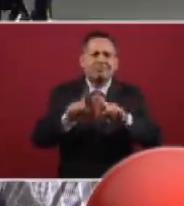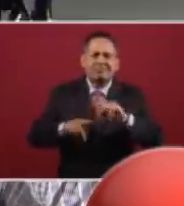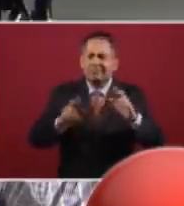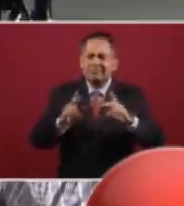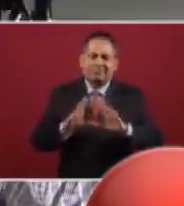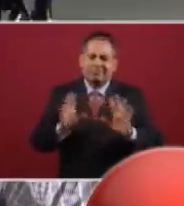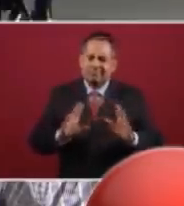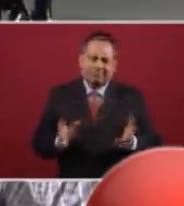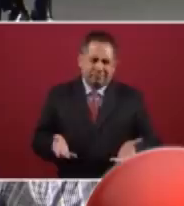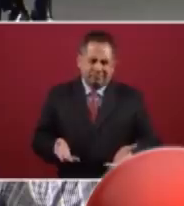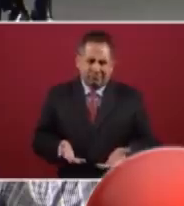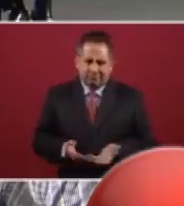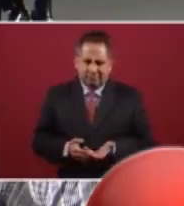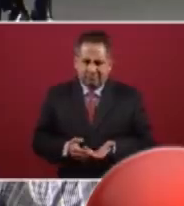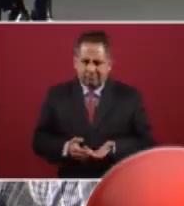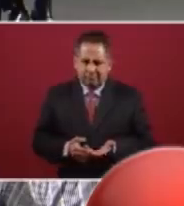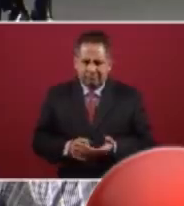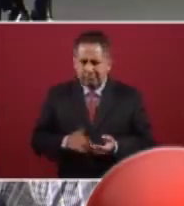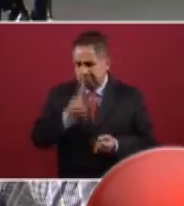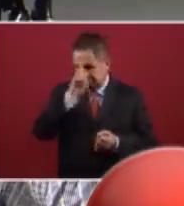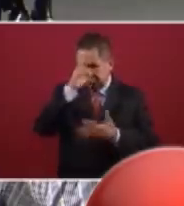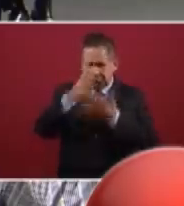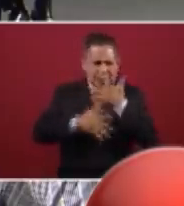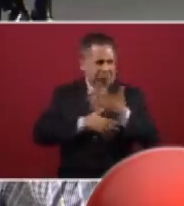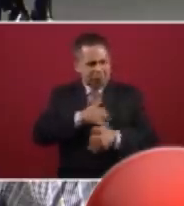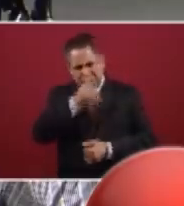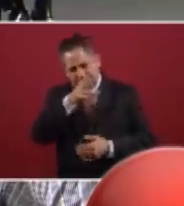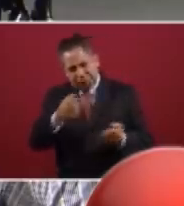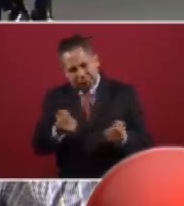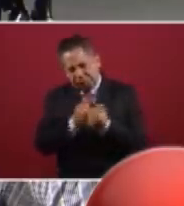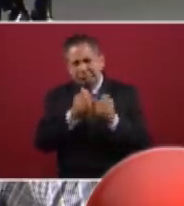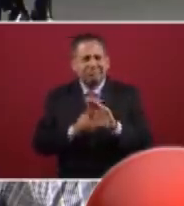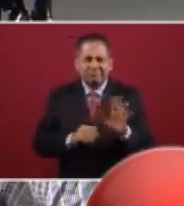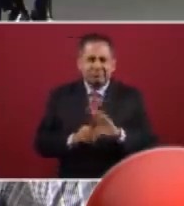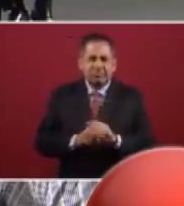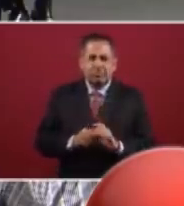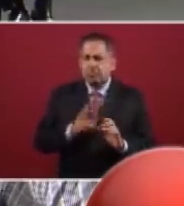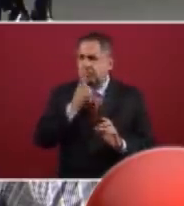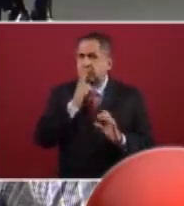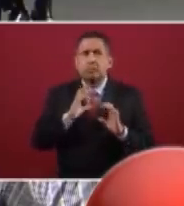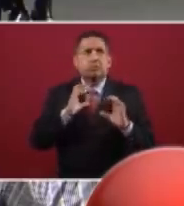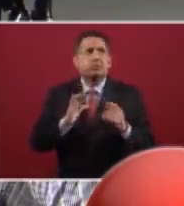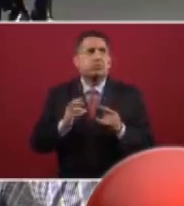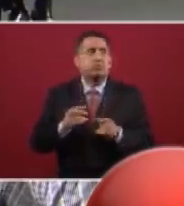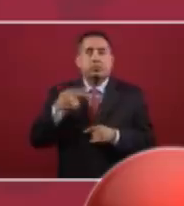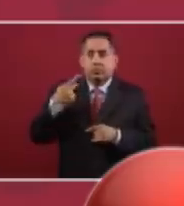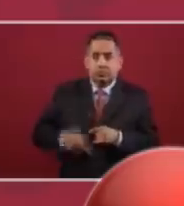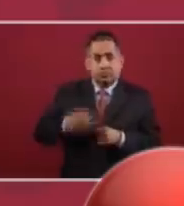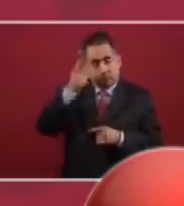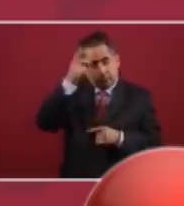que no haya violencia, que se cuide el patrimonio histórico,